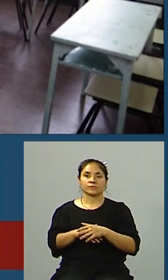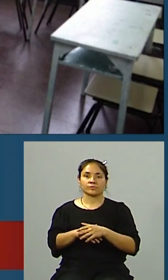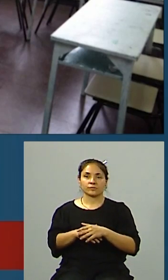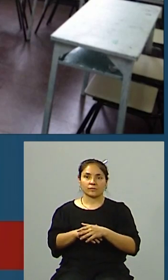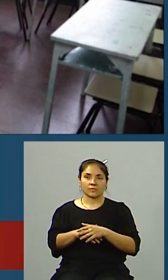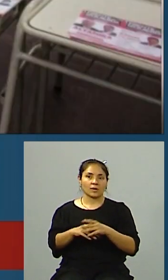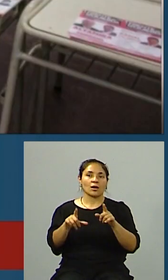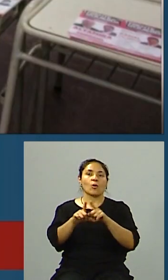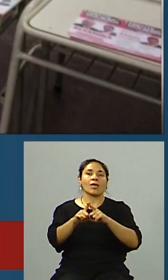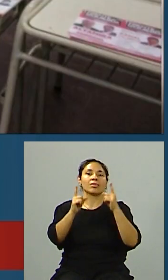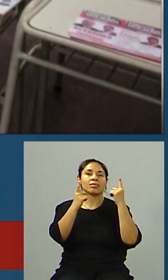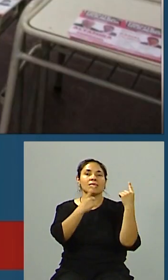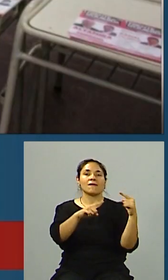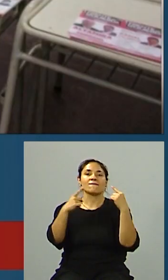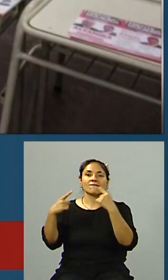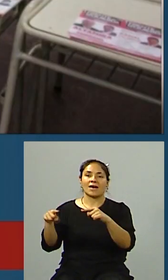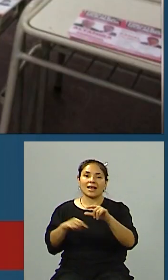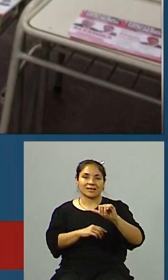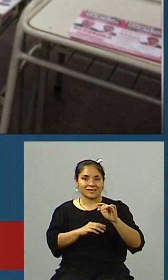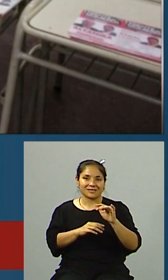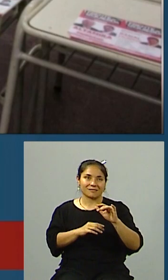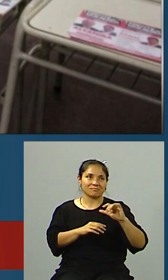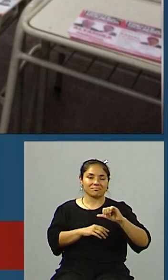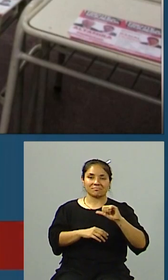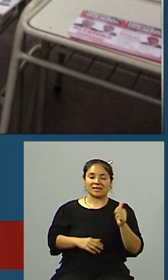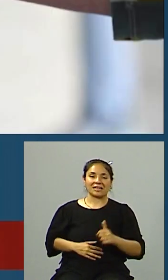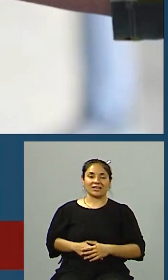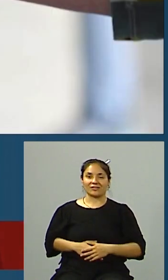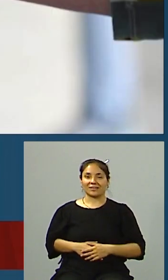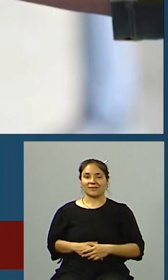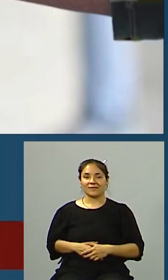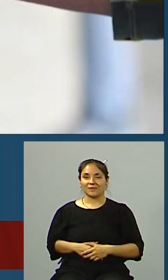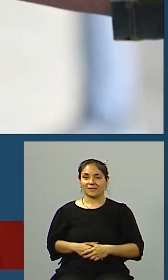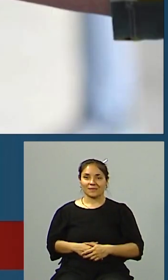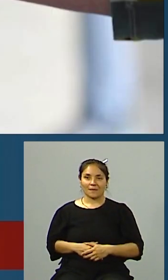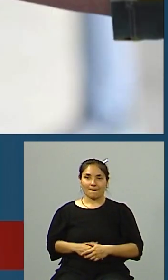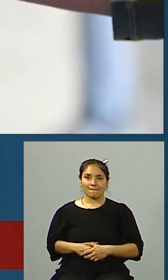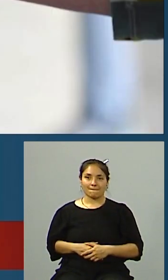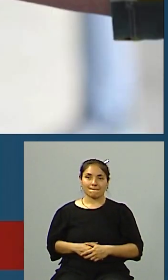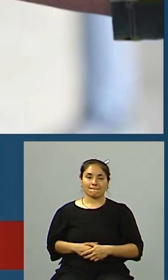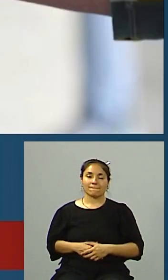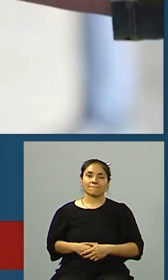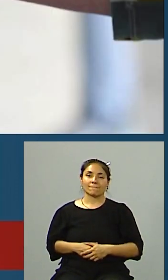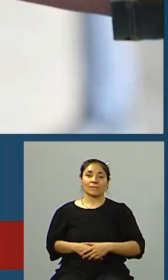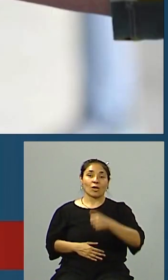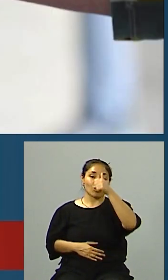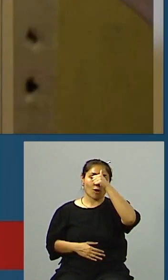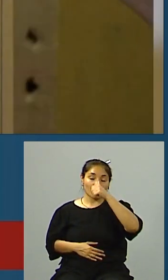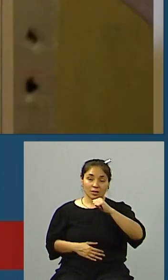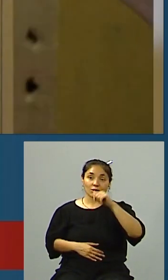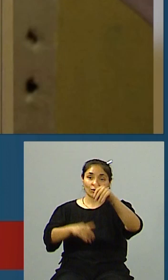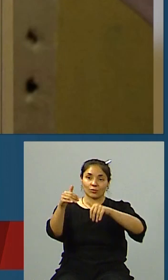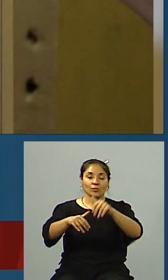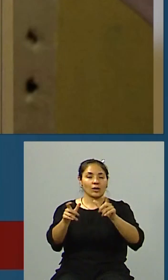saque el ganador. Es decir, si vamos a una elección muy estrecha el domingo, vamos a tener un